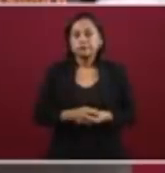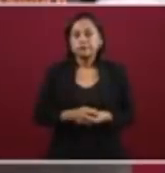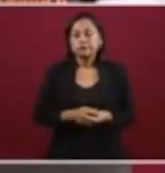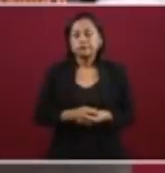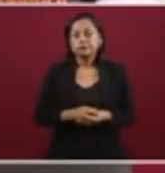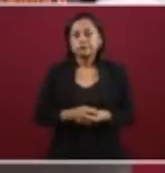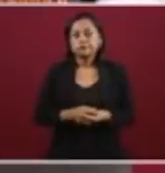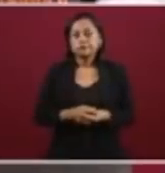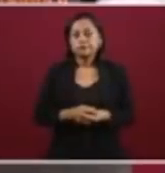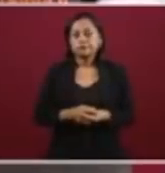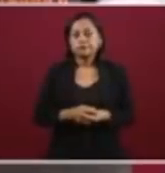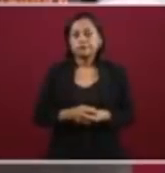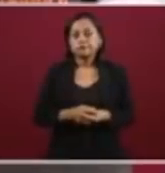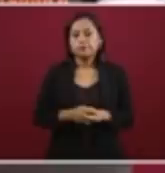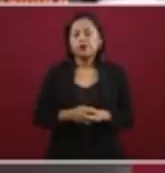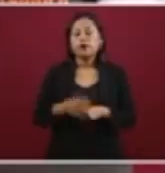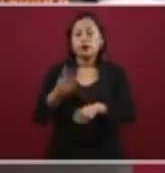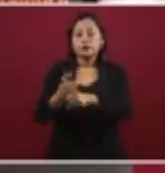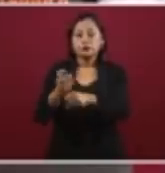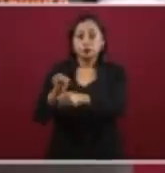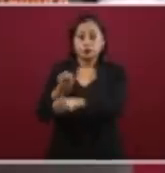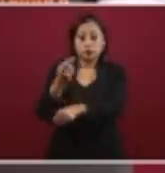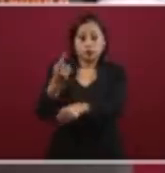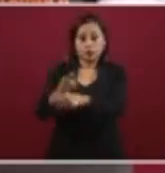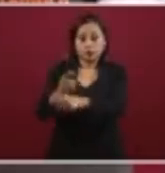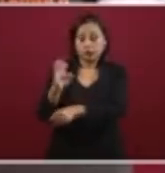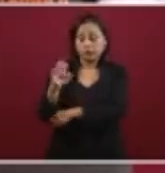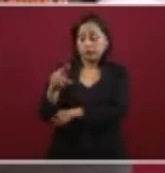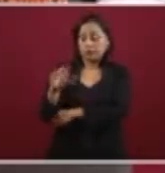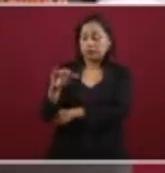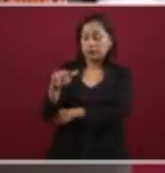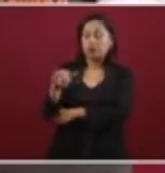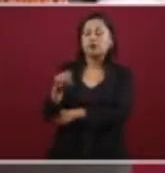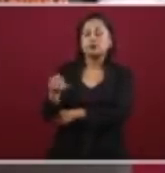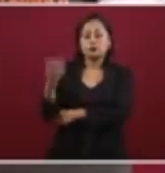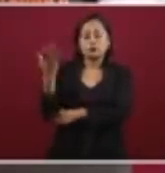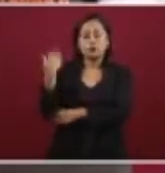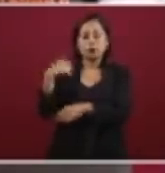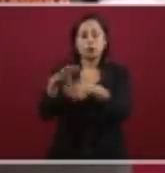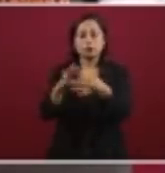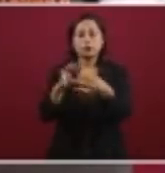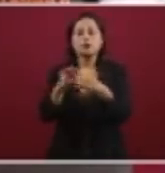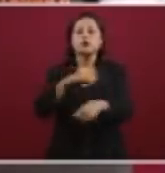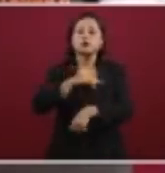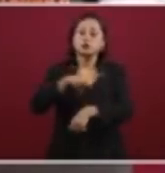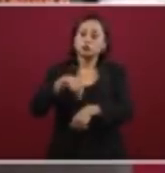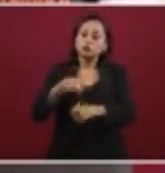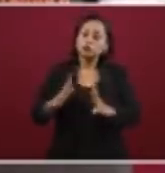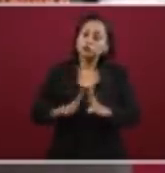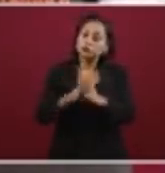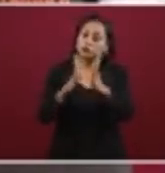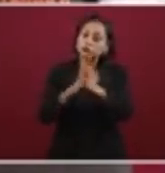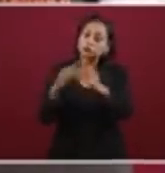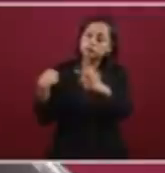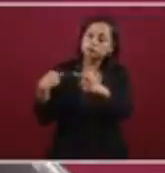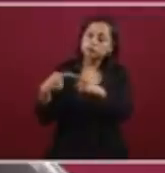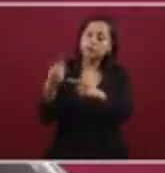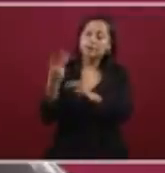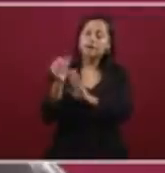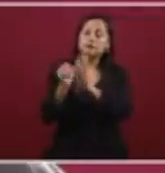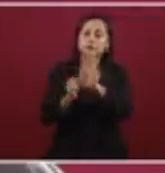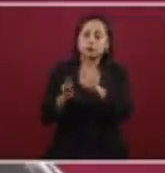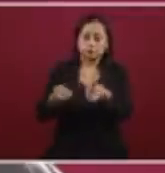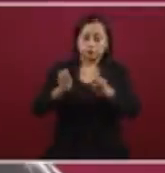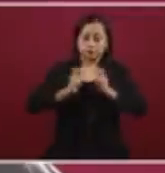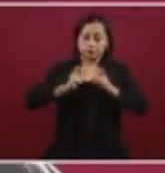como lo ha señalado el subsecretario encinas hemos participado e incluso hemos hecho en estos tres meses en los que yo estoy a cargo de